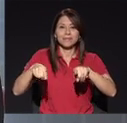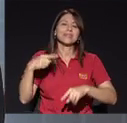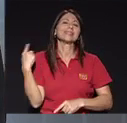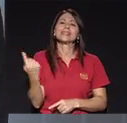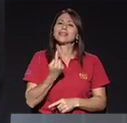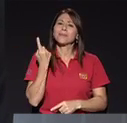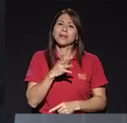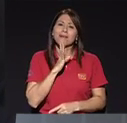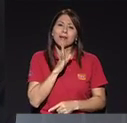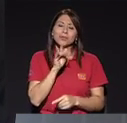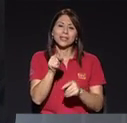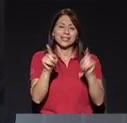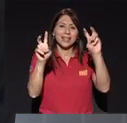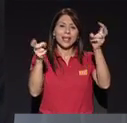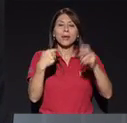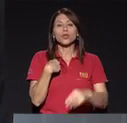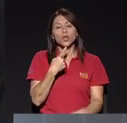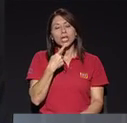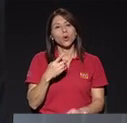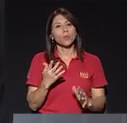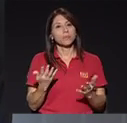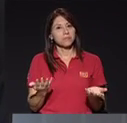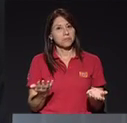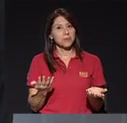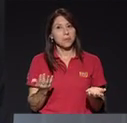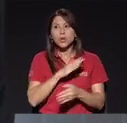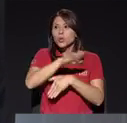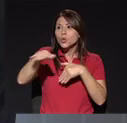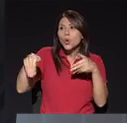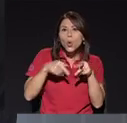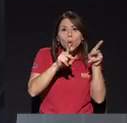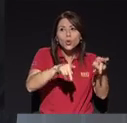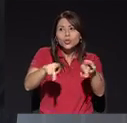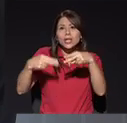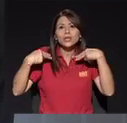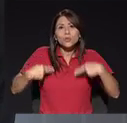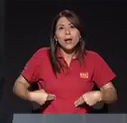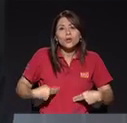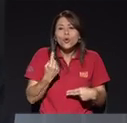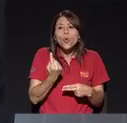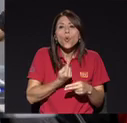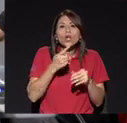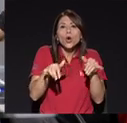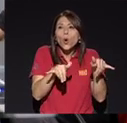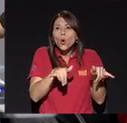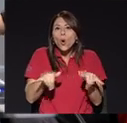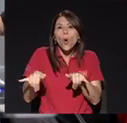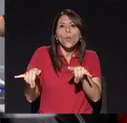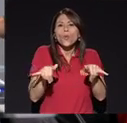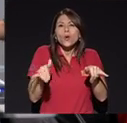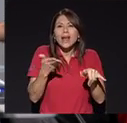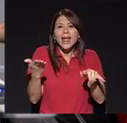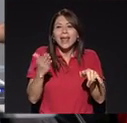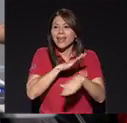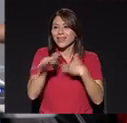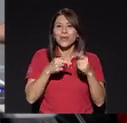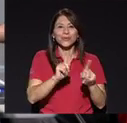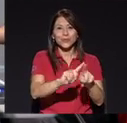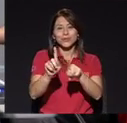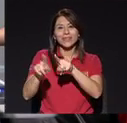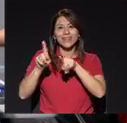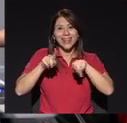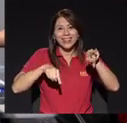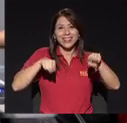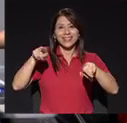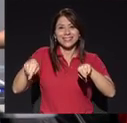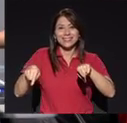hablamos de este tema, yo digo, bueno, es que lo único común que tenemos todos los seres humanos es que somos diferentes. Eso es en lo único en